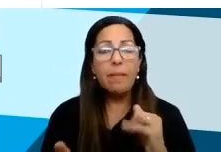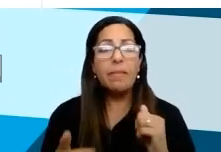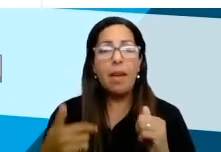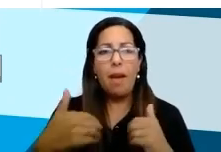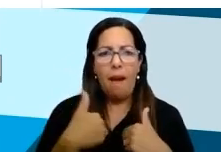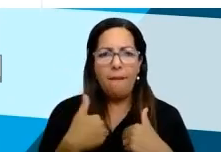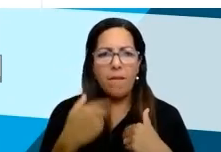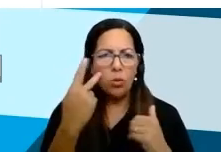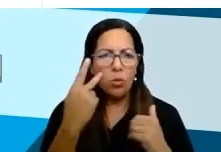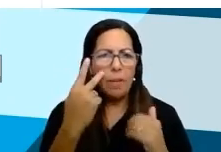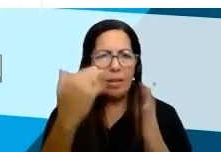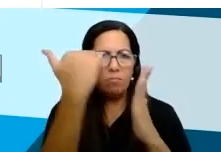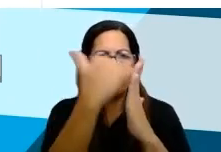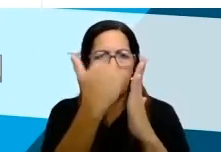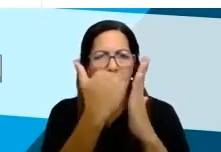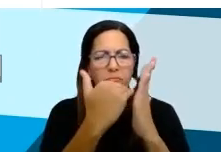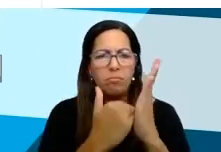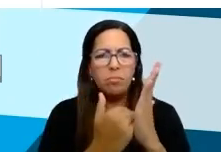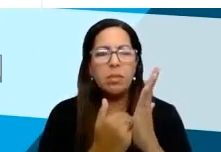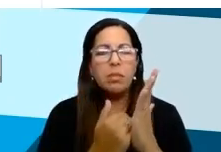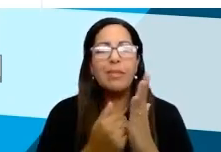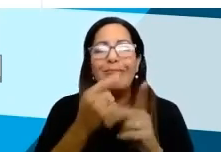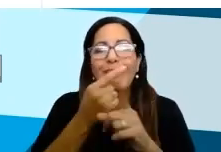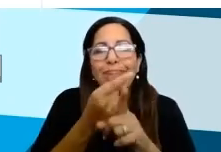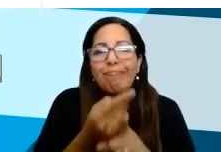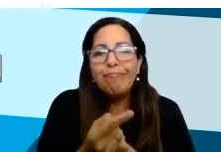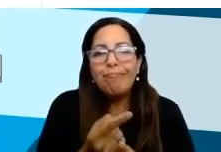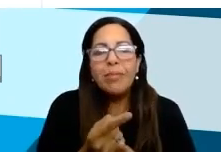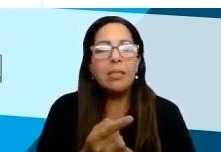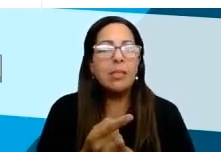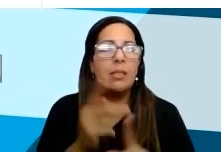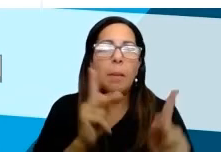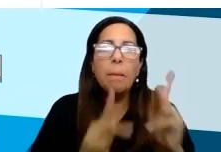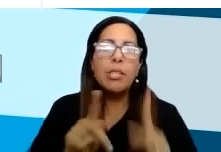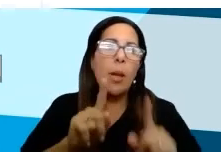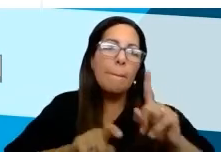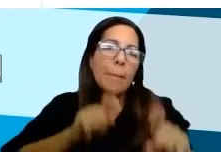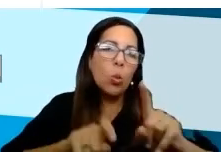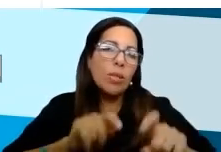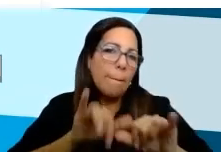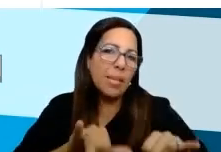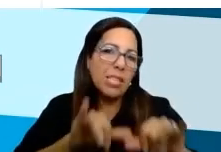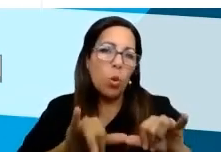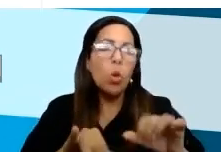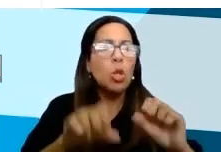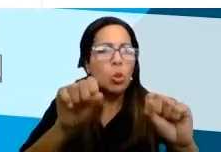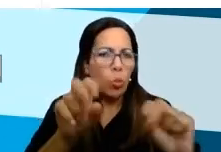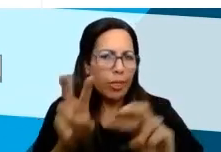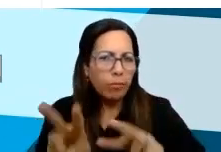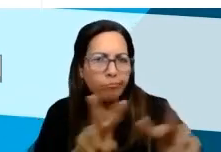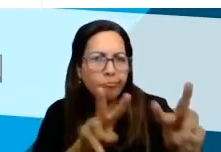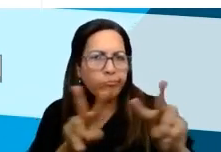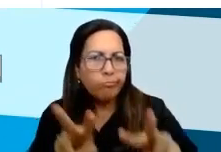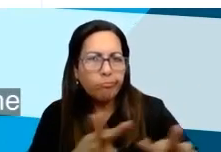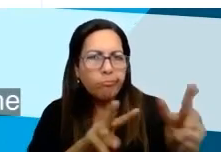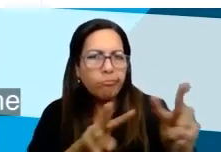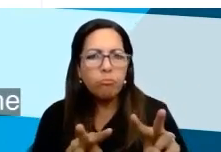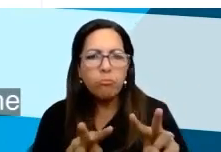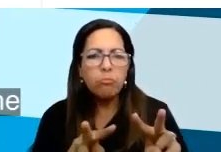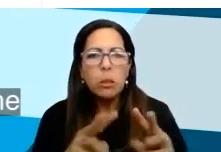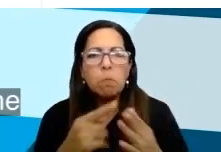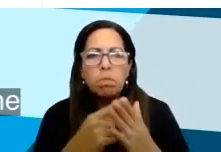de preguntas frecuentes que los invito a navegar para que se enteren de cuáles